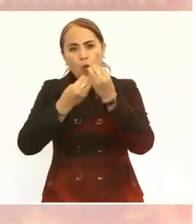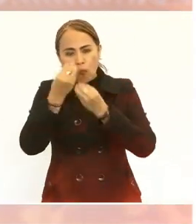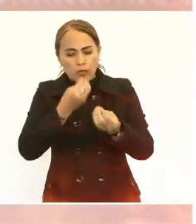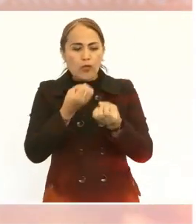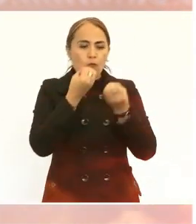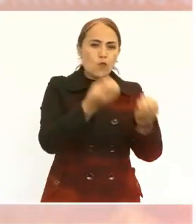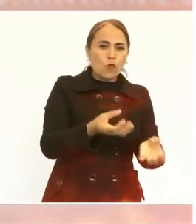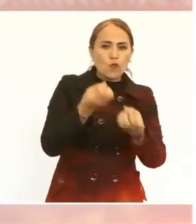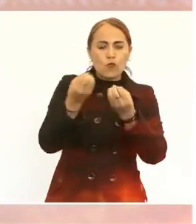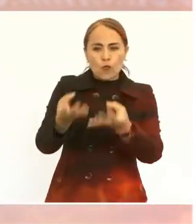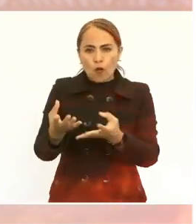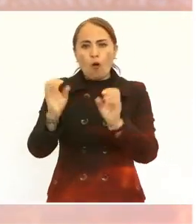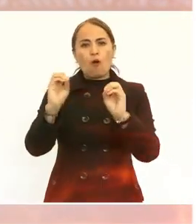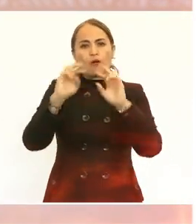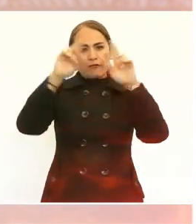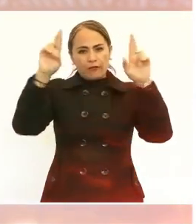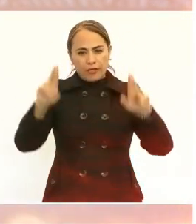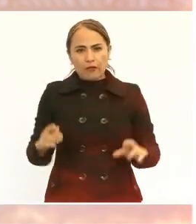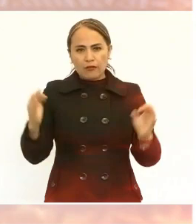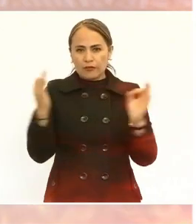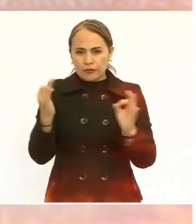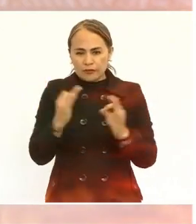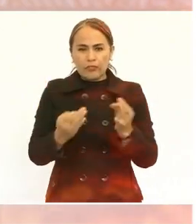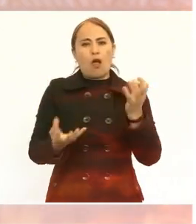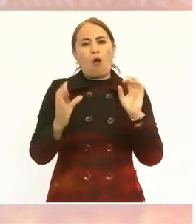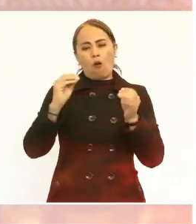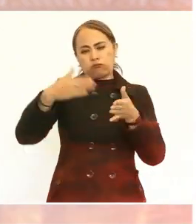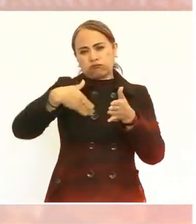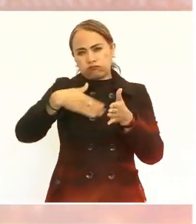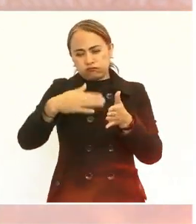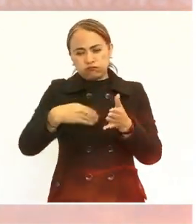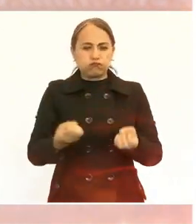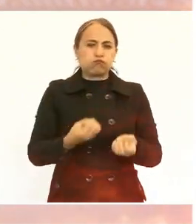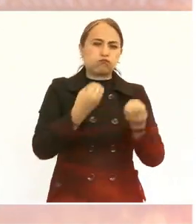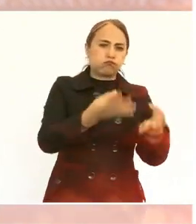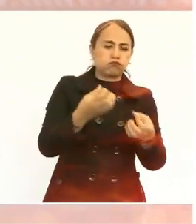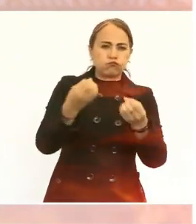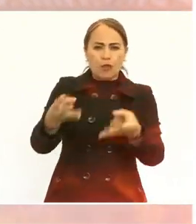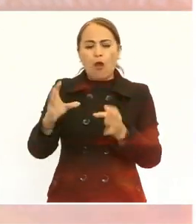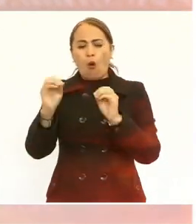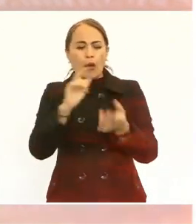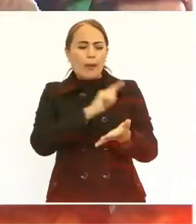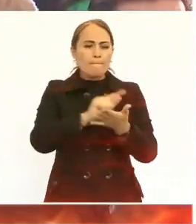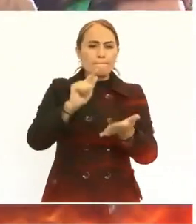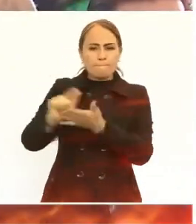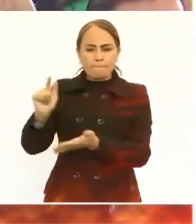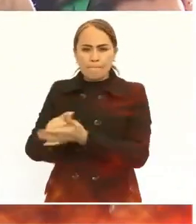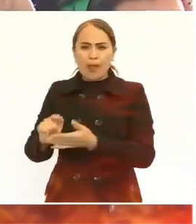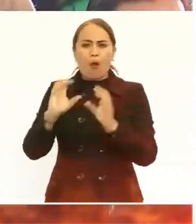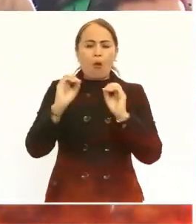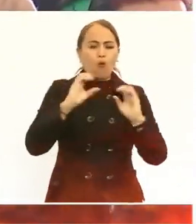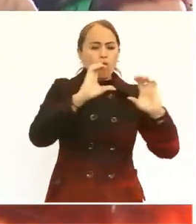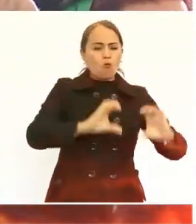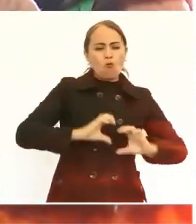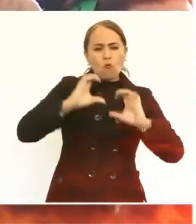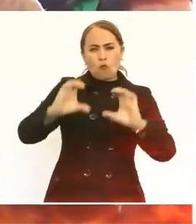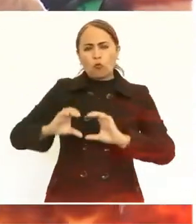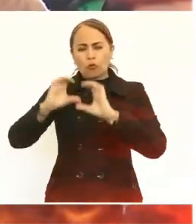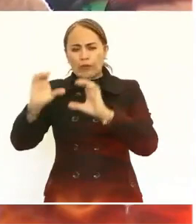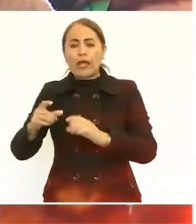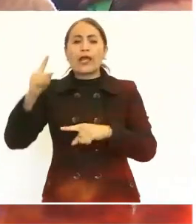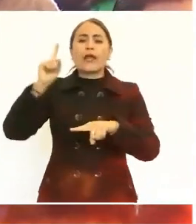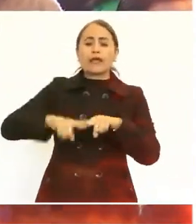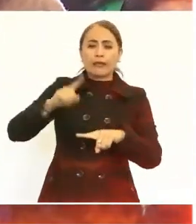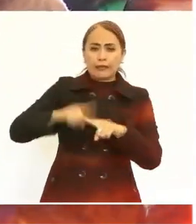delincuencia, han cometido atrocidades, no se me olvida Ayotzinapa, por cierto. Han hecho barbaridad y media